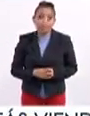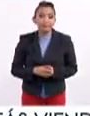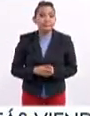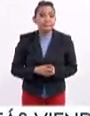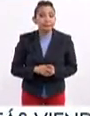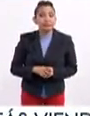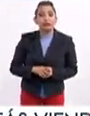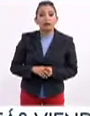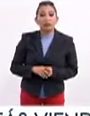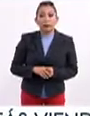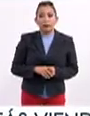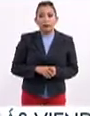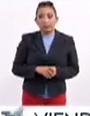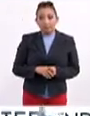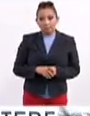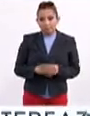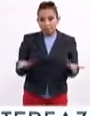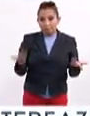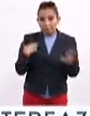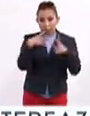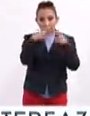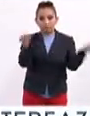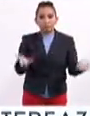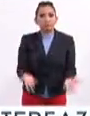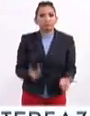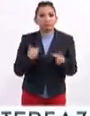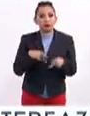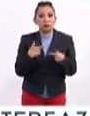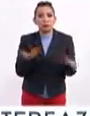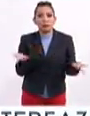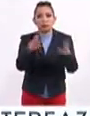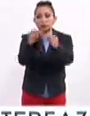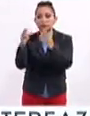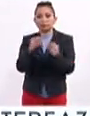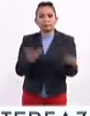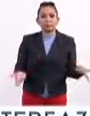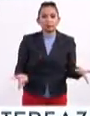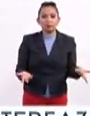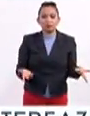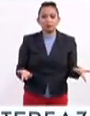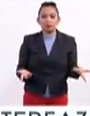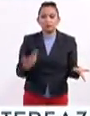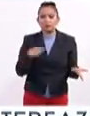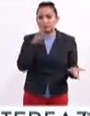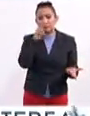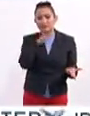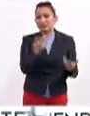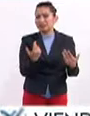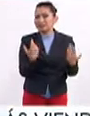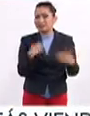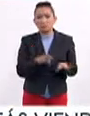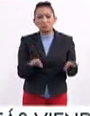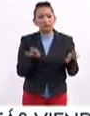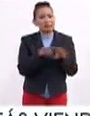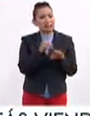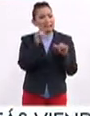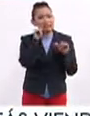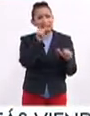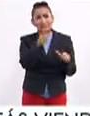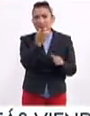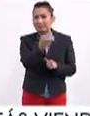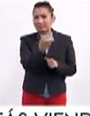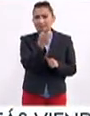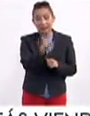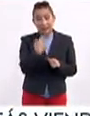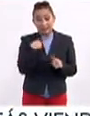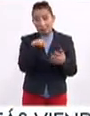mexicano. Las desapariciones en nuestro país son... Pues importante esa tarea. Es importante esa tarea y